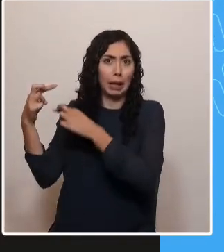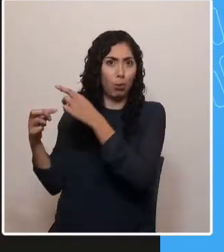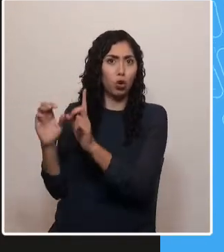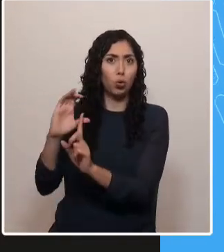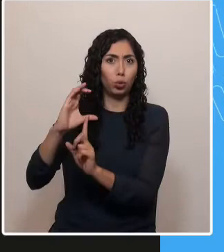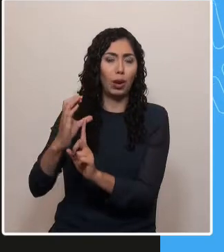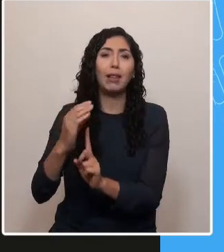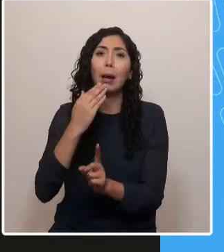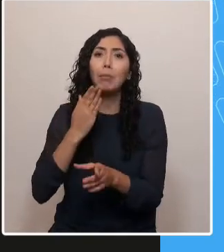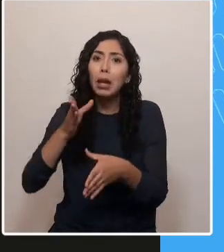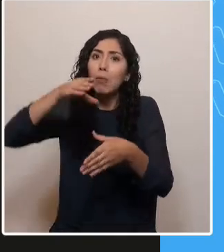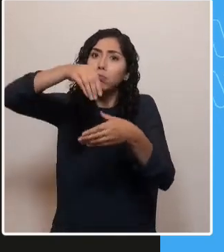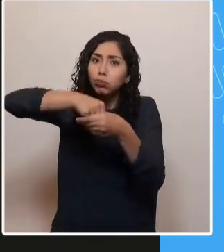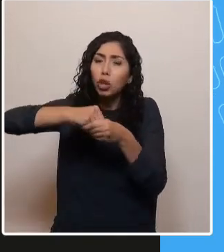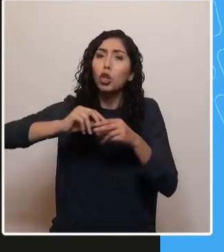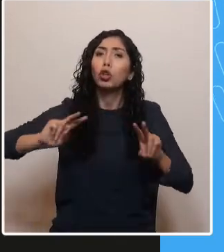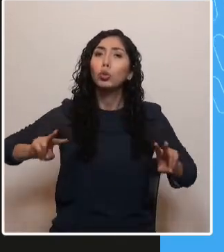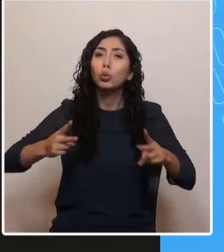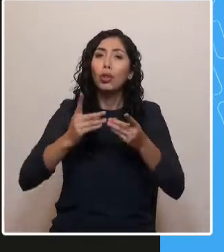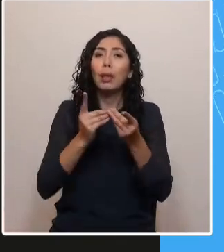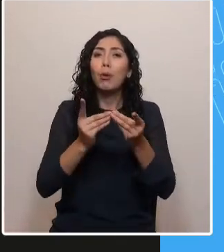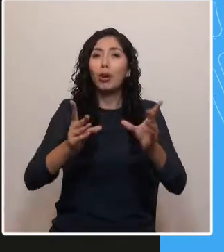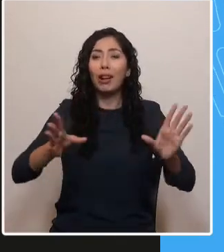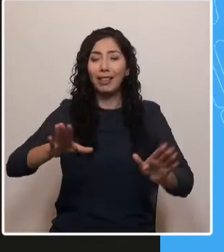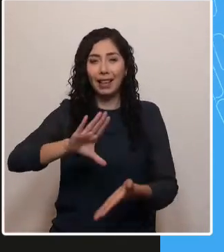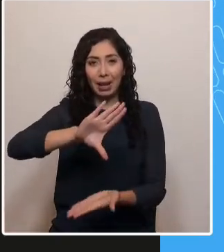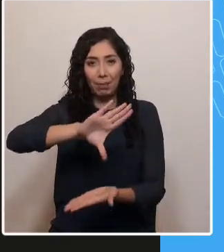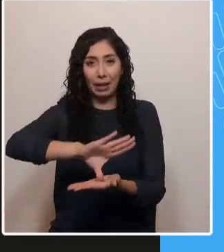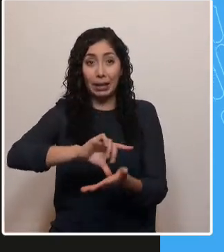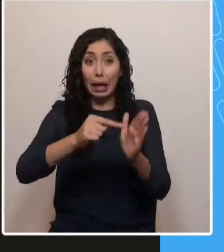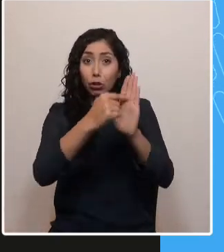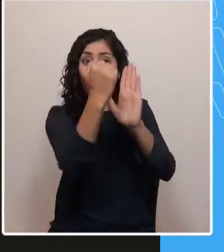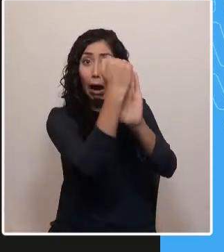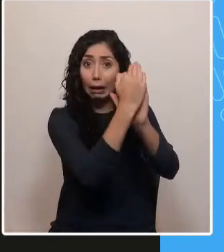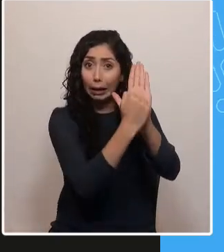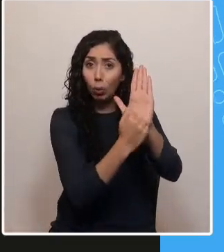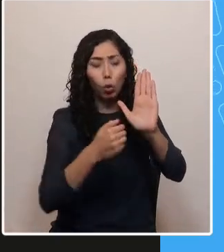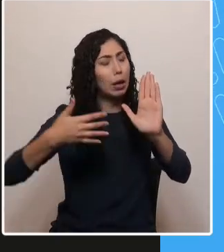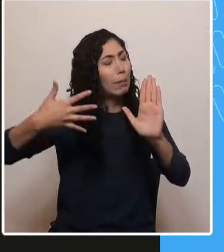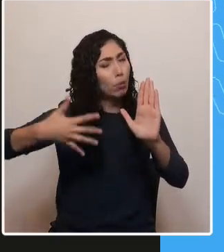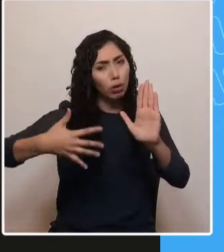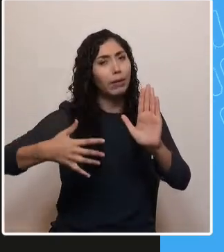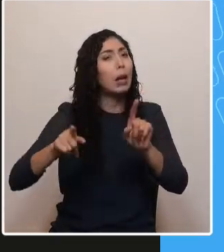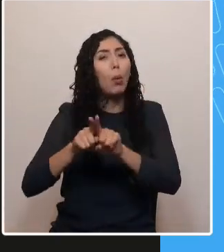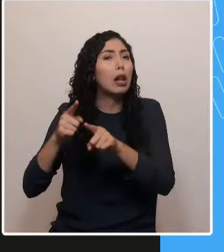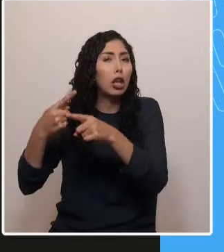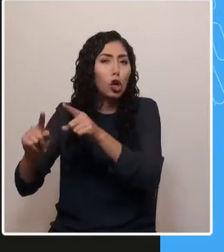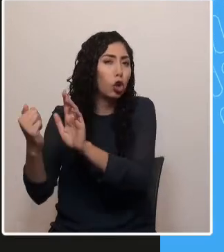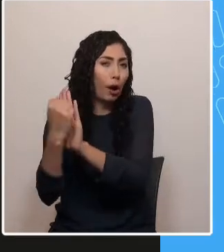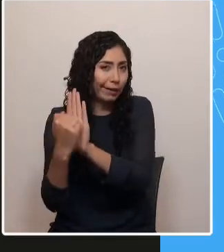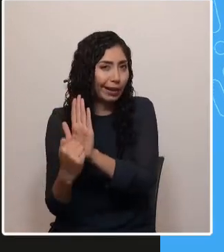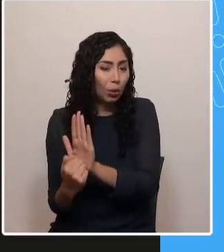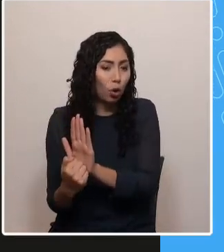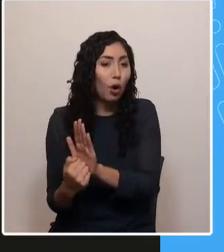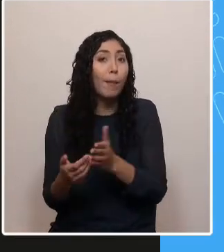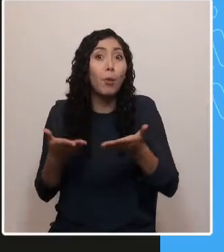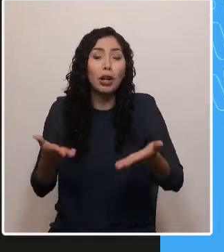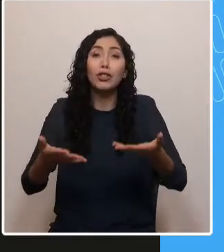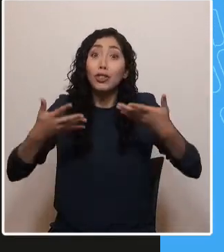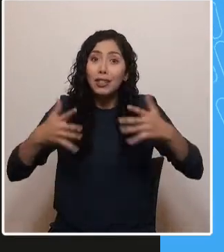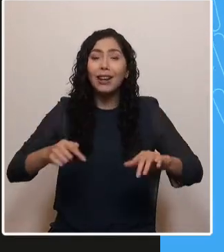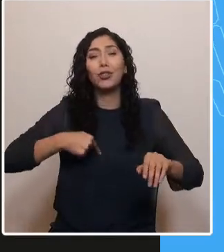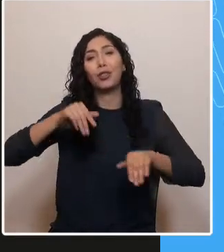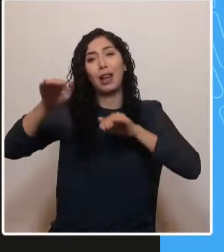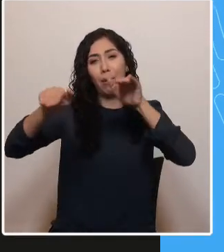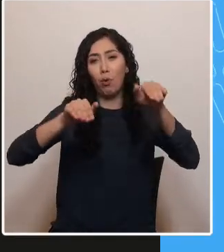parte de la construcción democrática del país. Esos artículos son esenciales, al igual que otros más que están acá presentes. Por eso desde ya llamo a aprobar